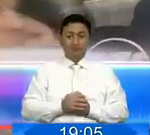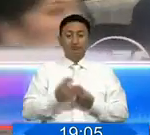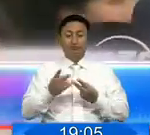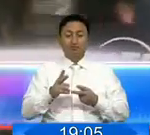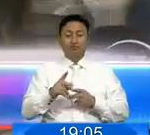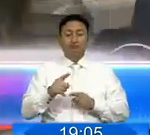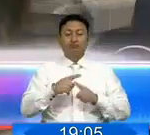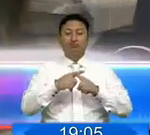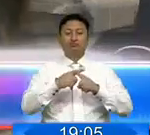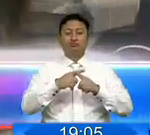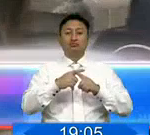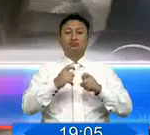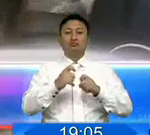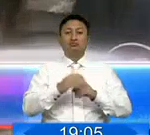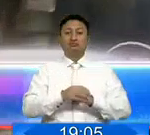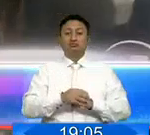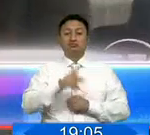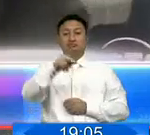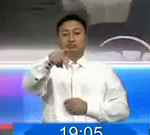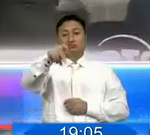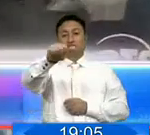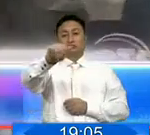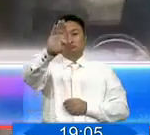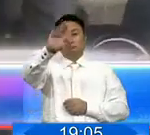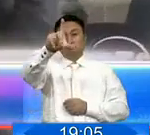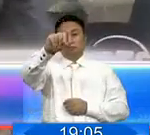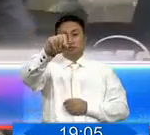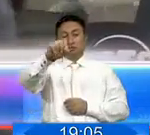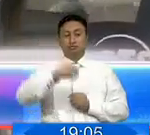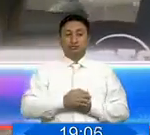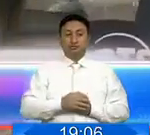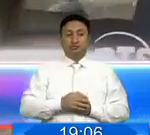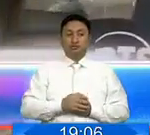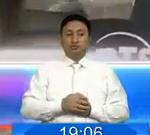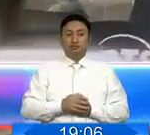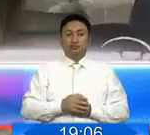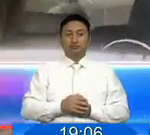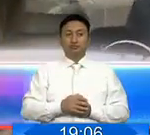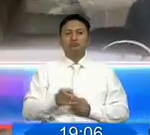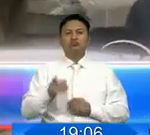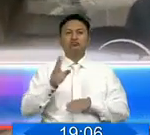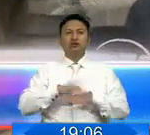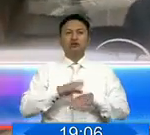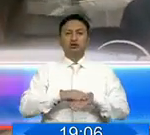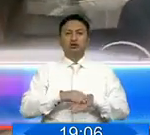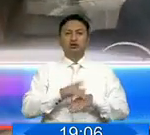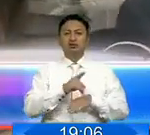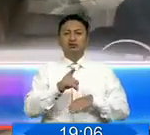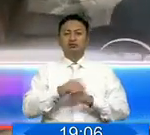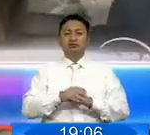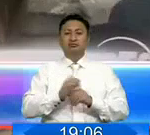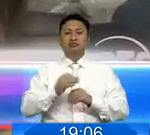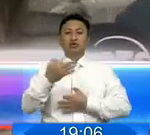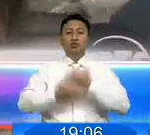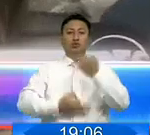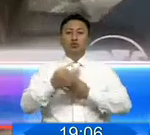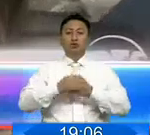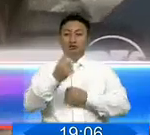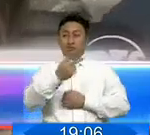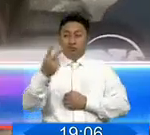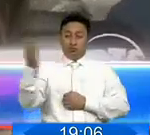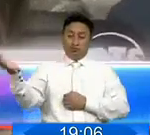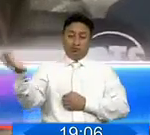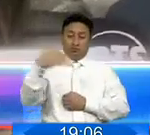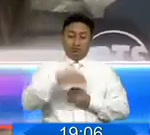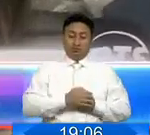al señor Pablo Romero Quesada, por el delito del llamamiento a juicio que tiene en